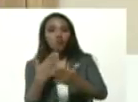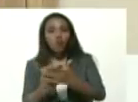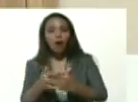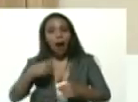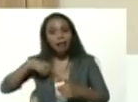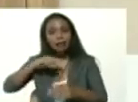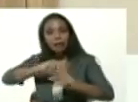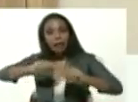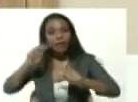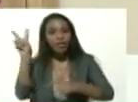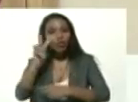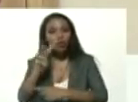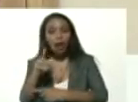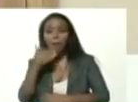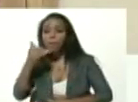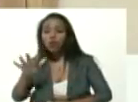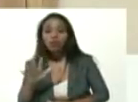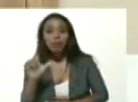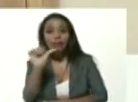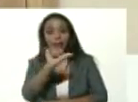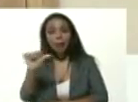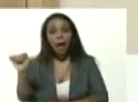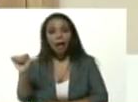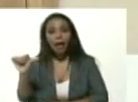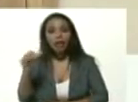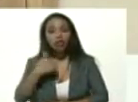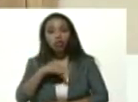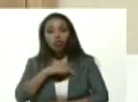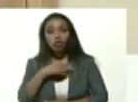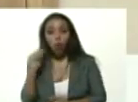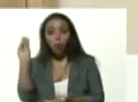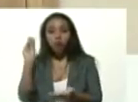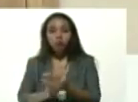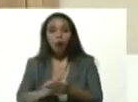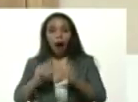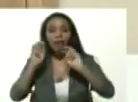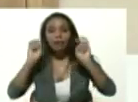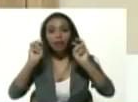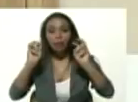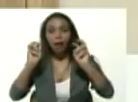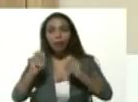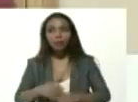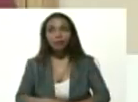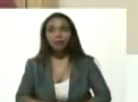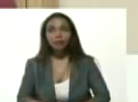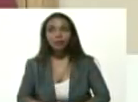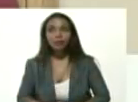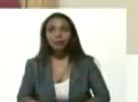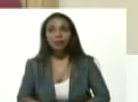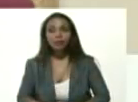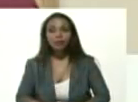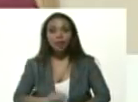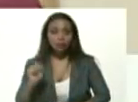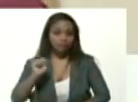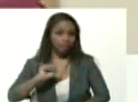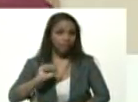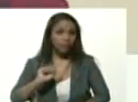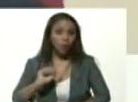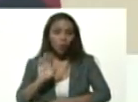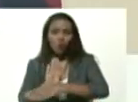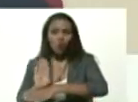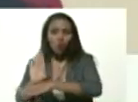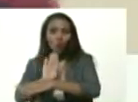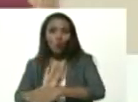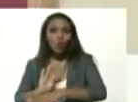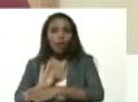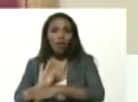venezolano la próxima semana. Y estamos montados en el tema. Eso sí, cuidando las